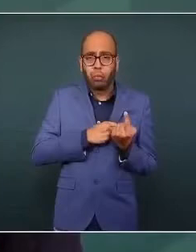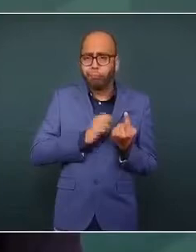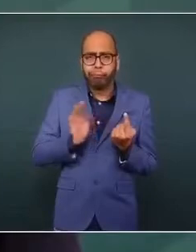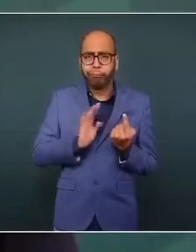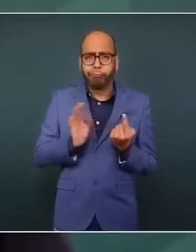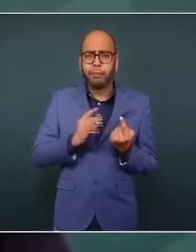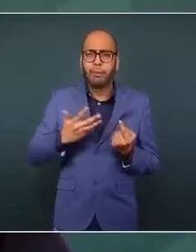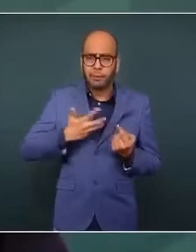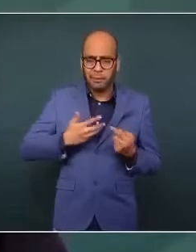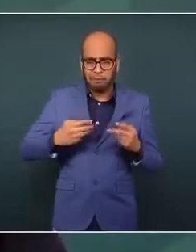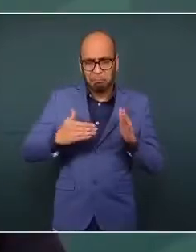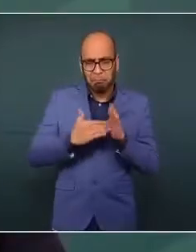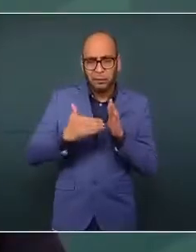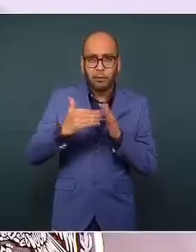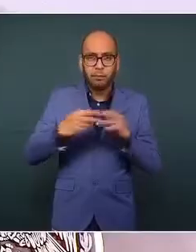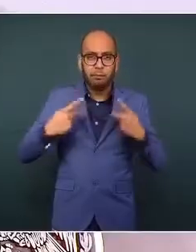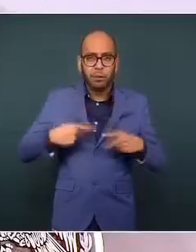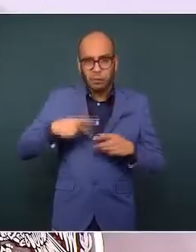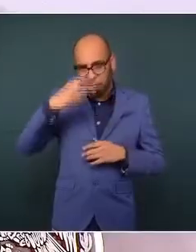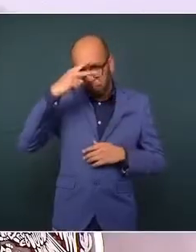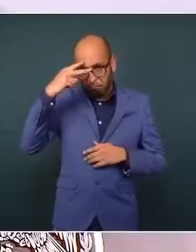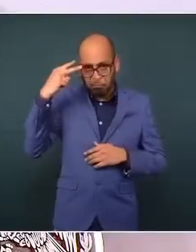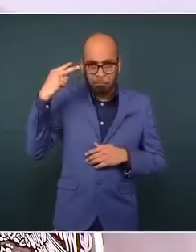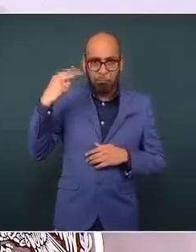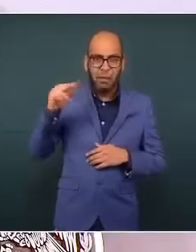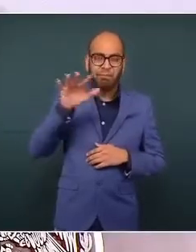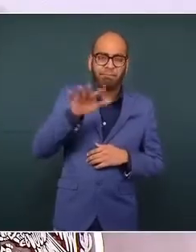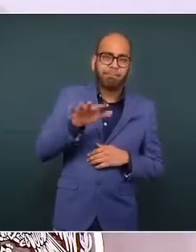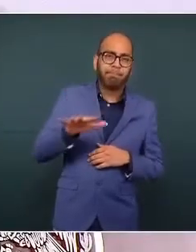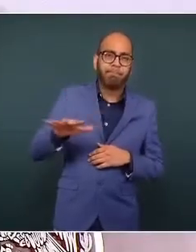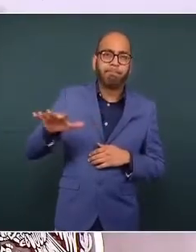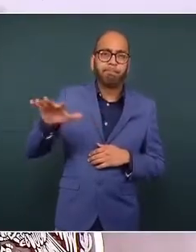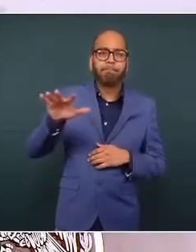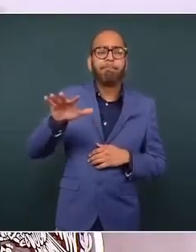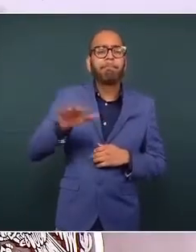Son millones de mexicanos que están